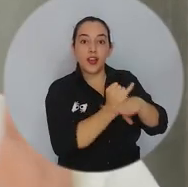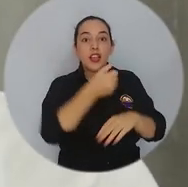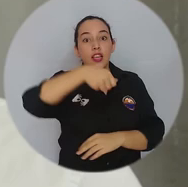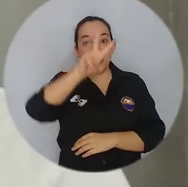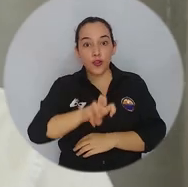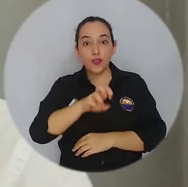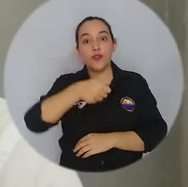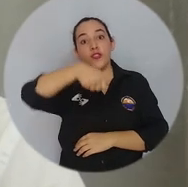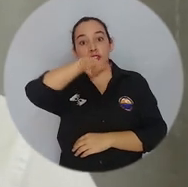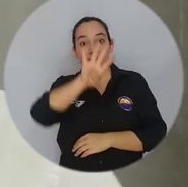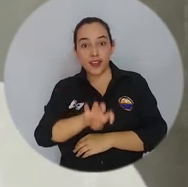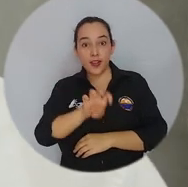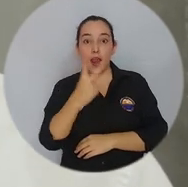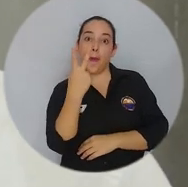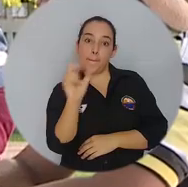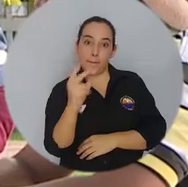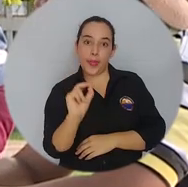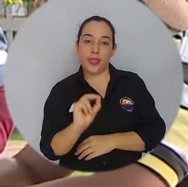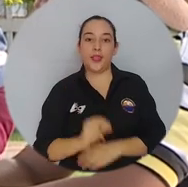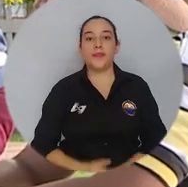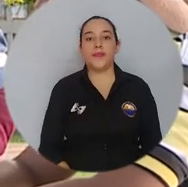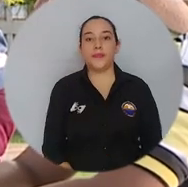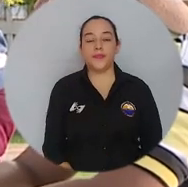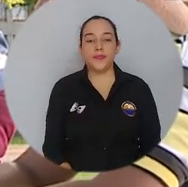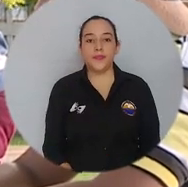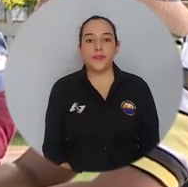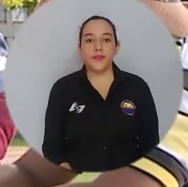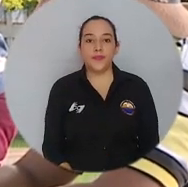18, 19 y 20.